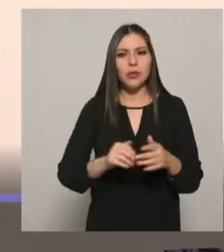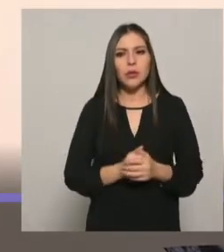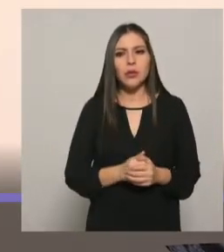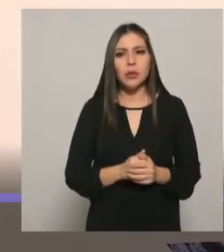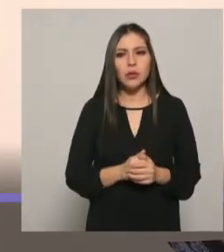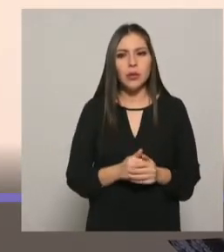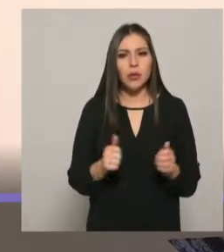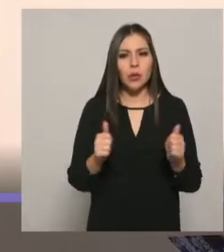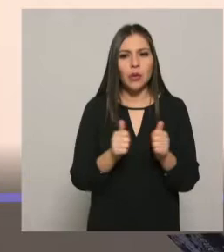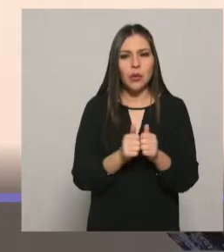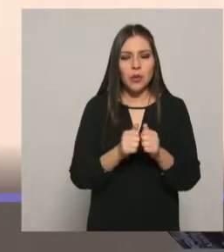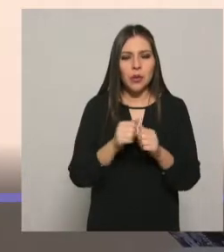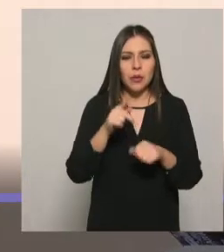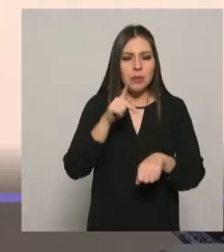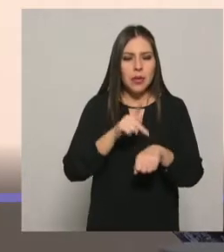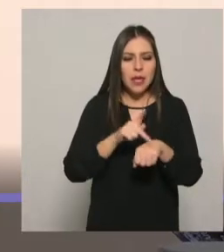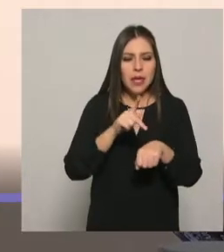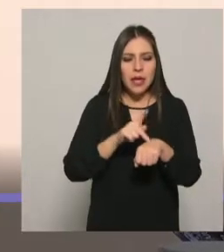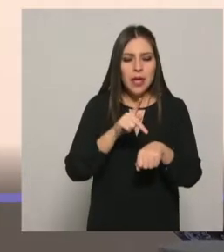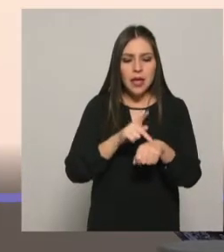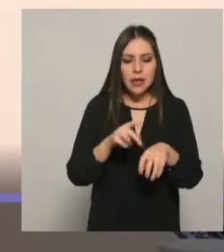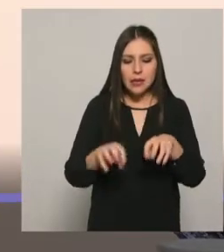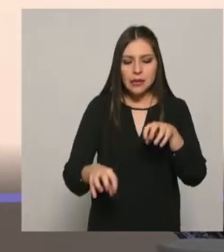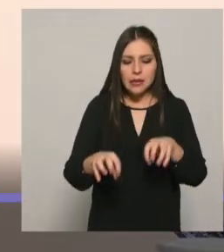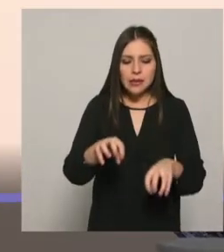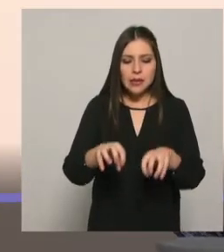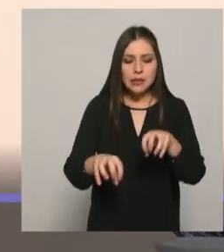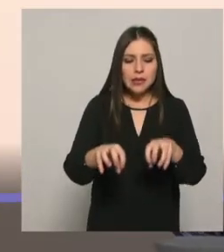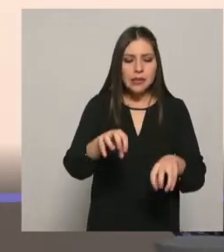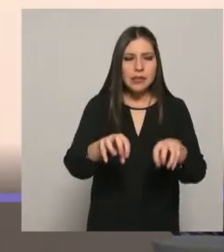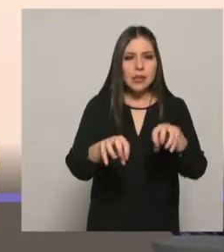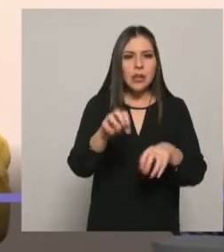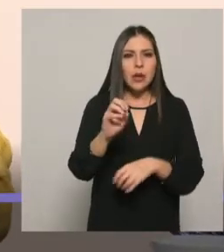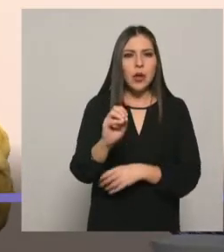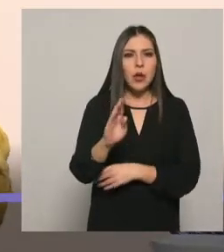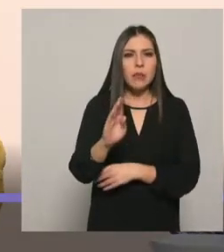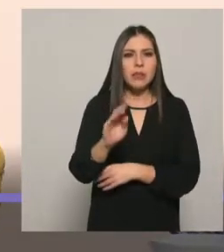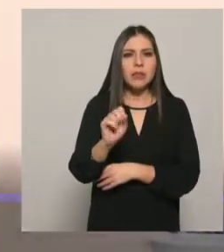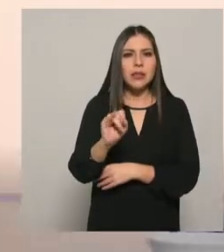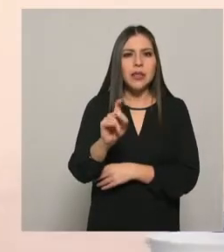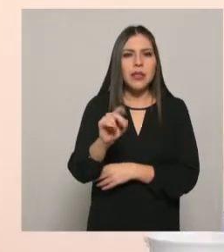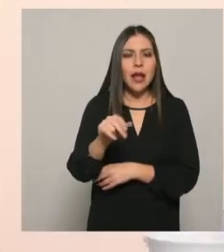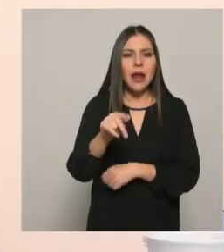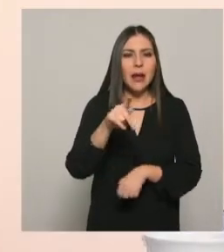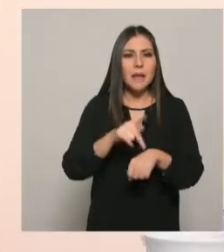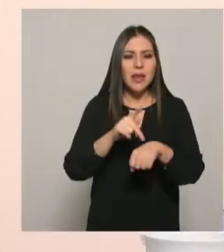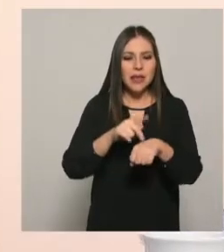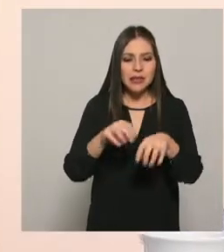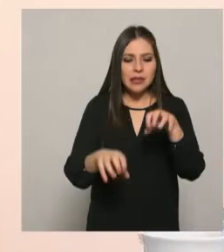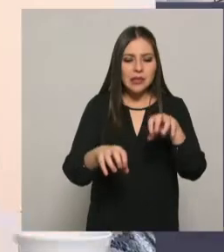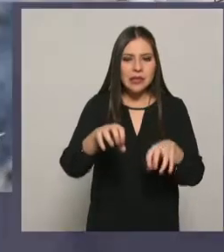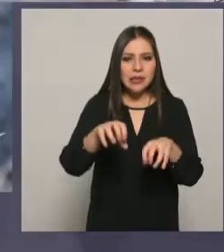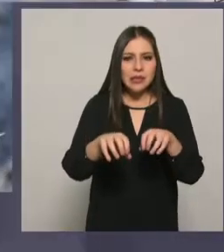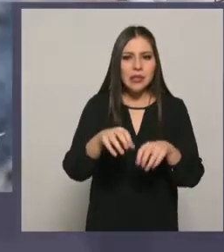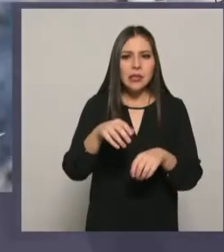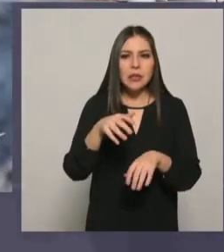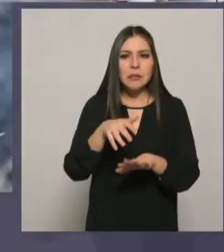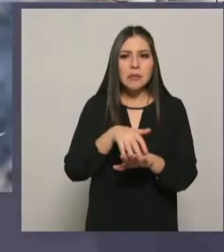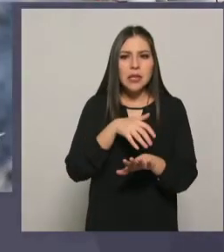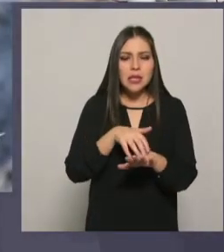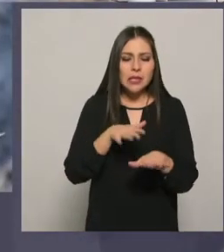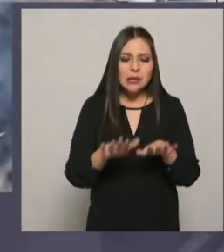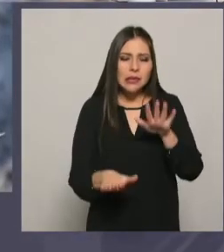o pedacitos de obsidiana que había en el suelo y sus pies sangraban. Pero lograba